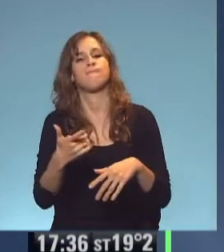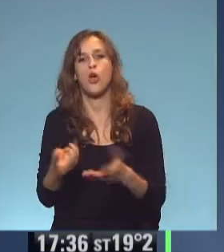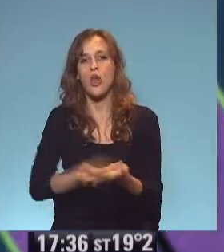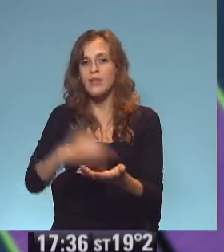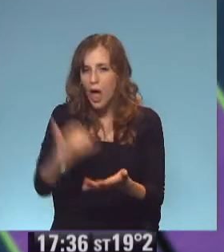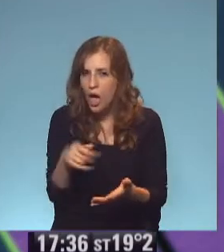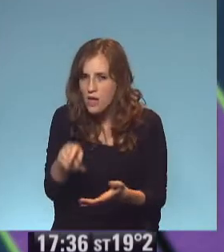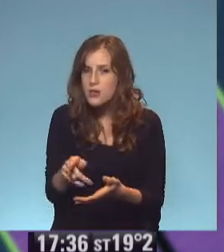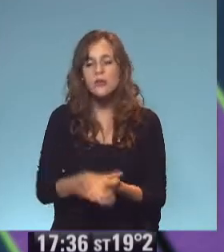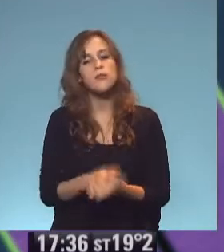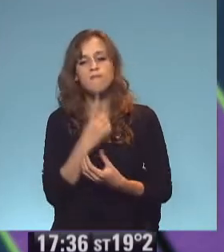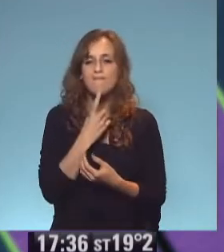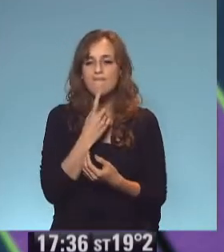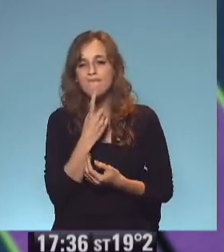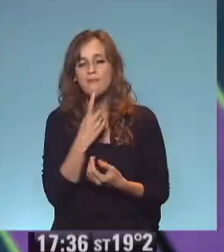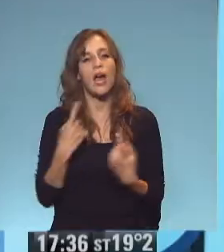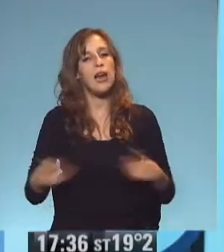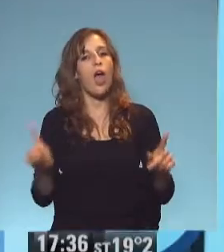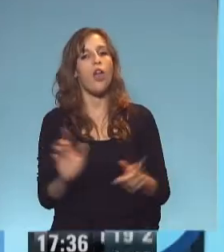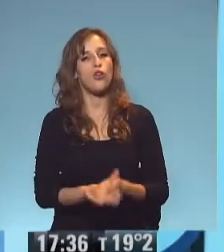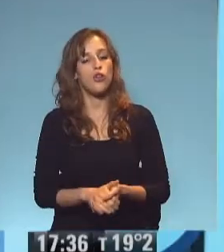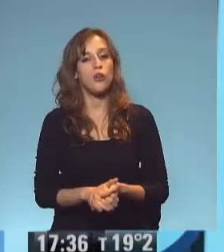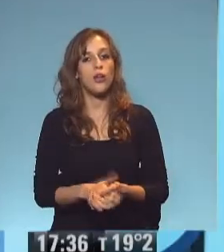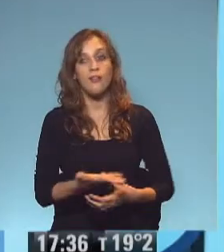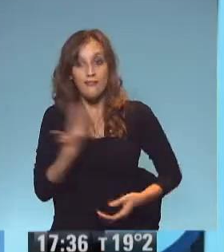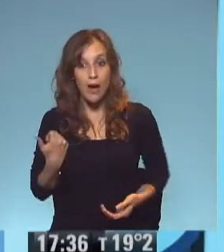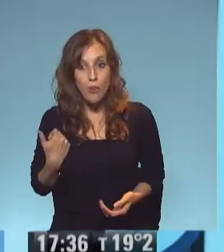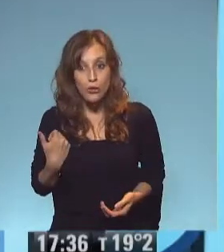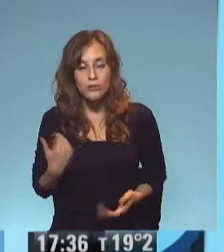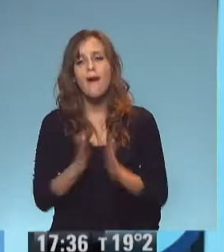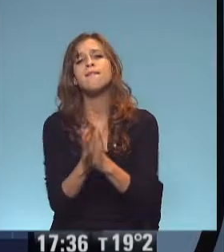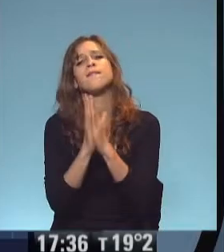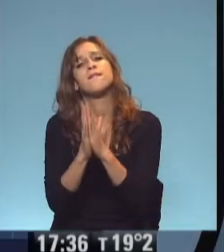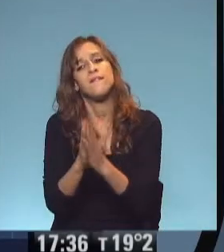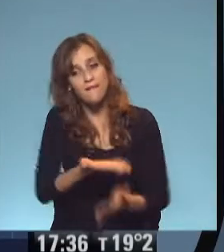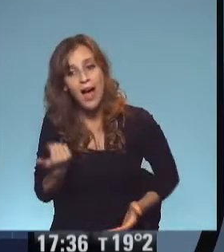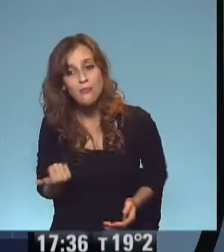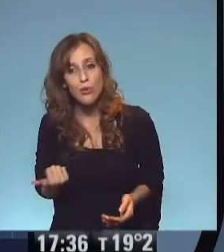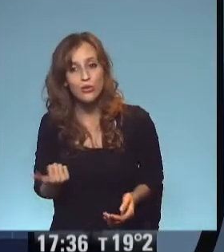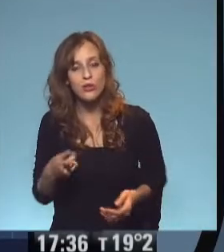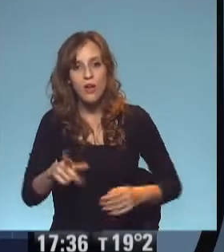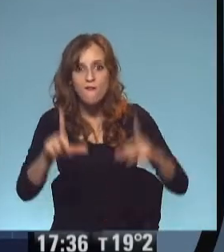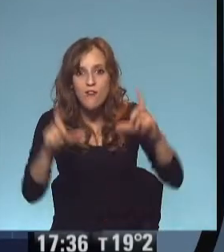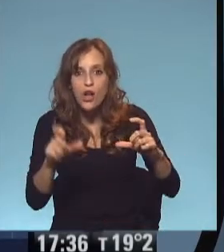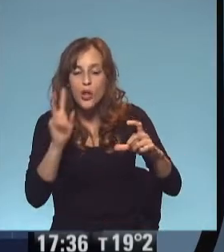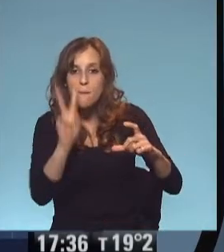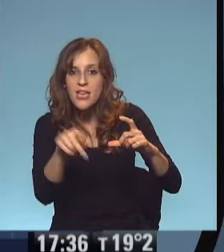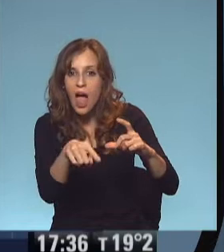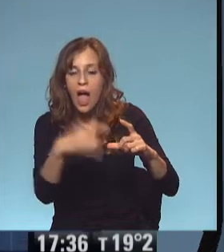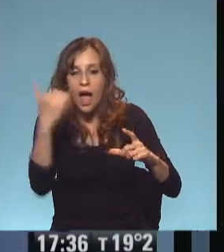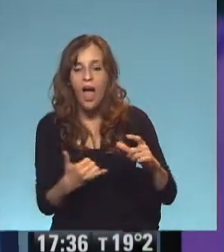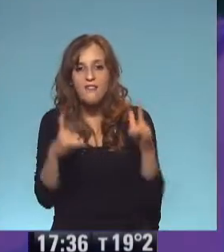quedarse. ¡Qué extraño! ¡Vamos! ¡Por favor! ¡Mirá la foto, Sofía! ¡Ves el